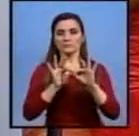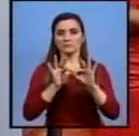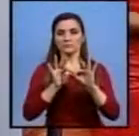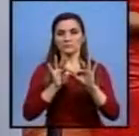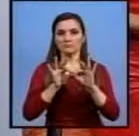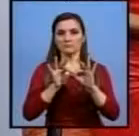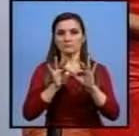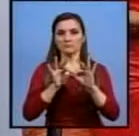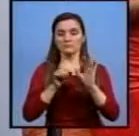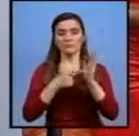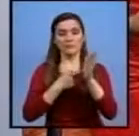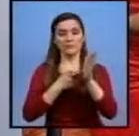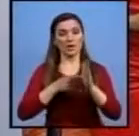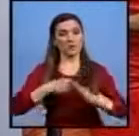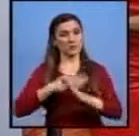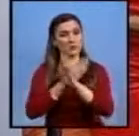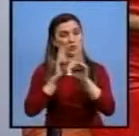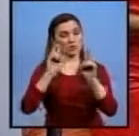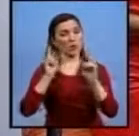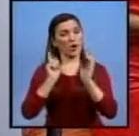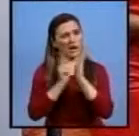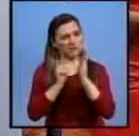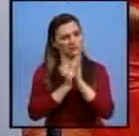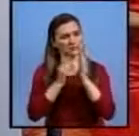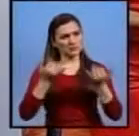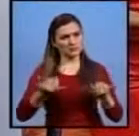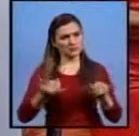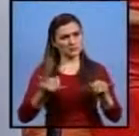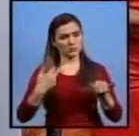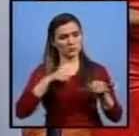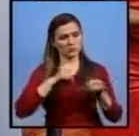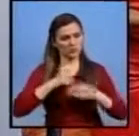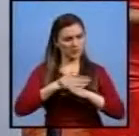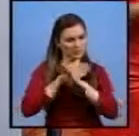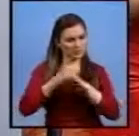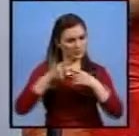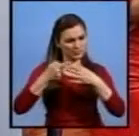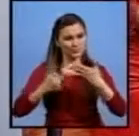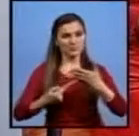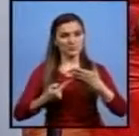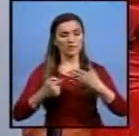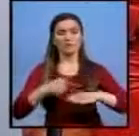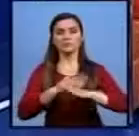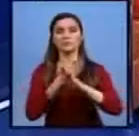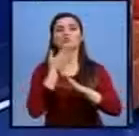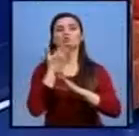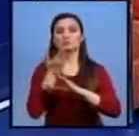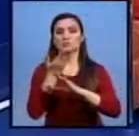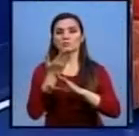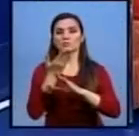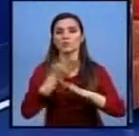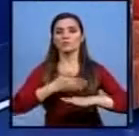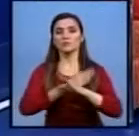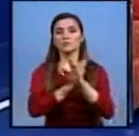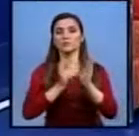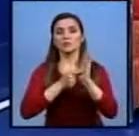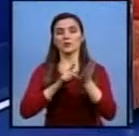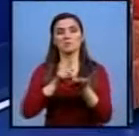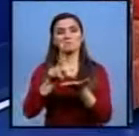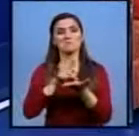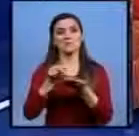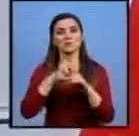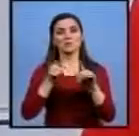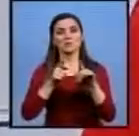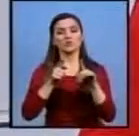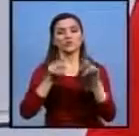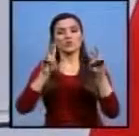en el momento de prevención, de alerta en el que nos encontramos ahora, tomemos estas medidas de precaución para evitar estas fallas mecánicas, evitar incurrir en gastos, pero